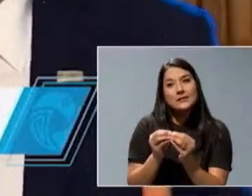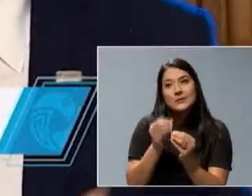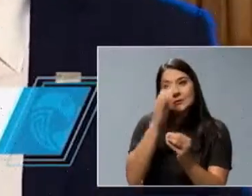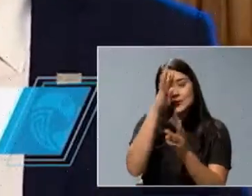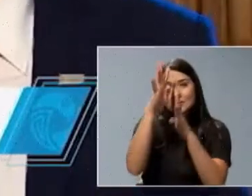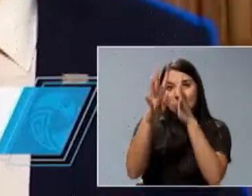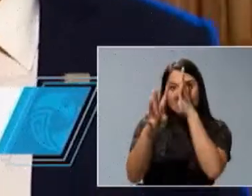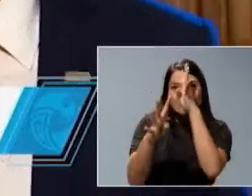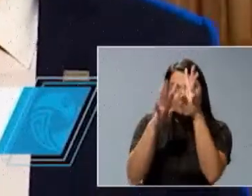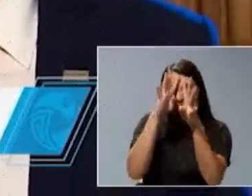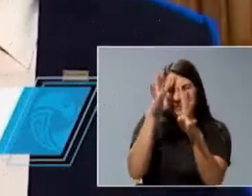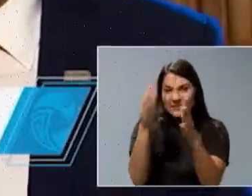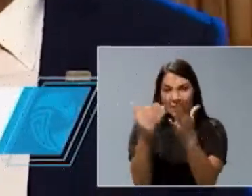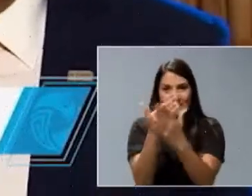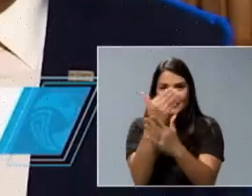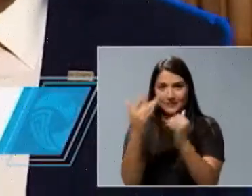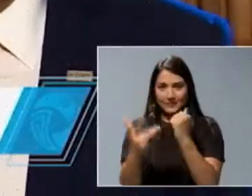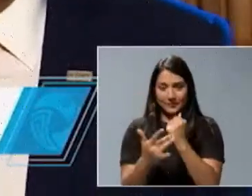elaborada